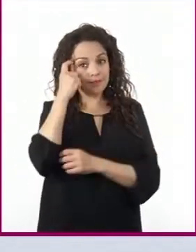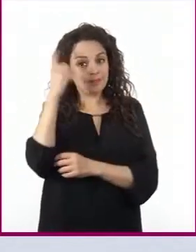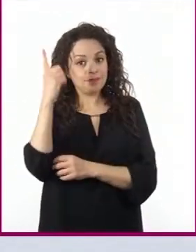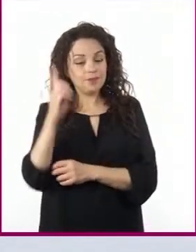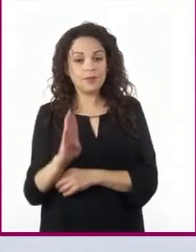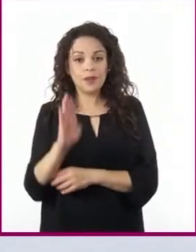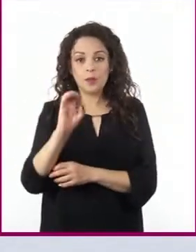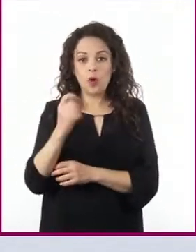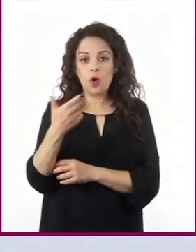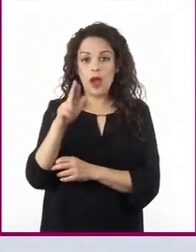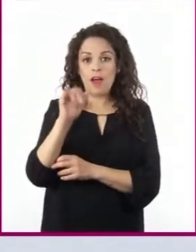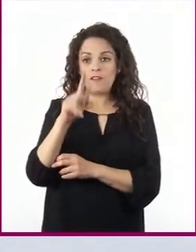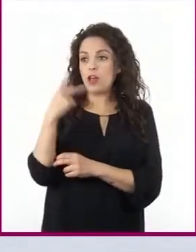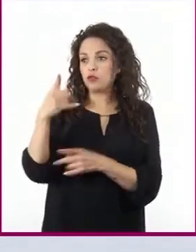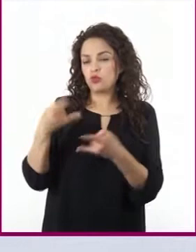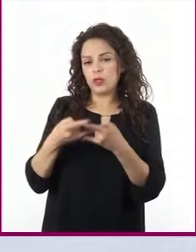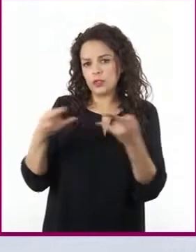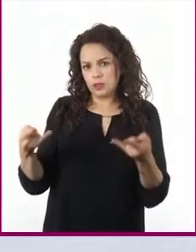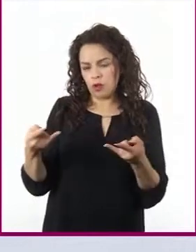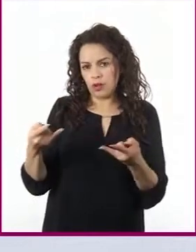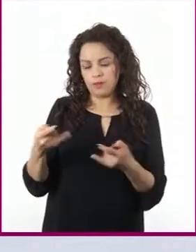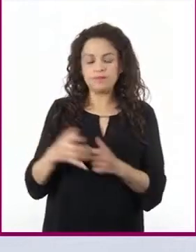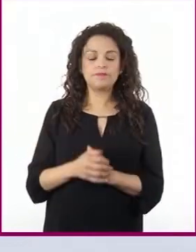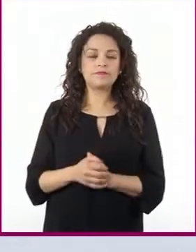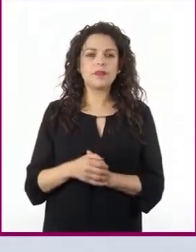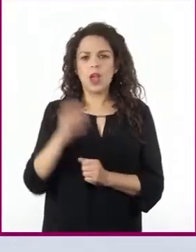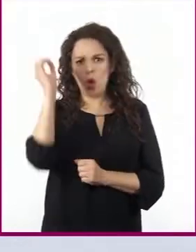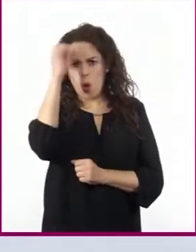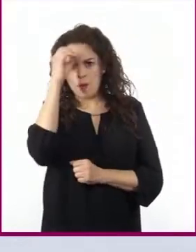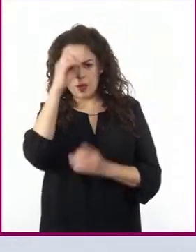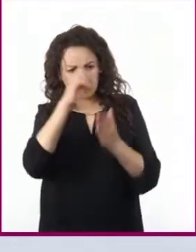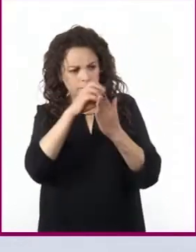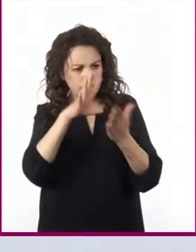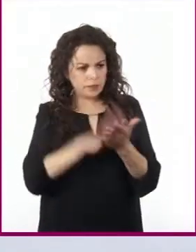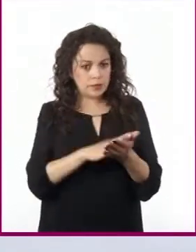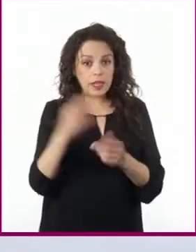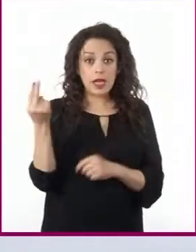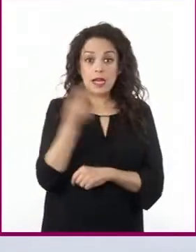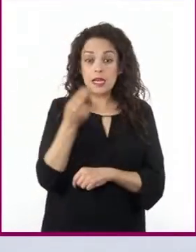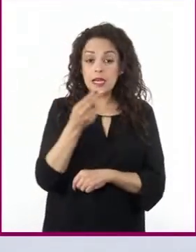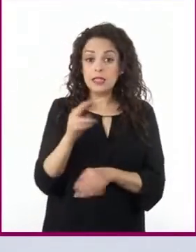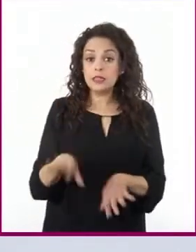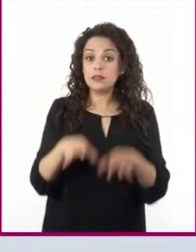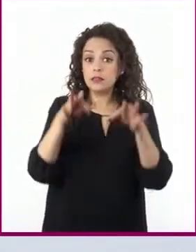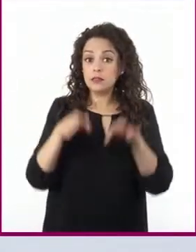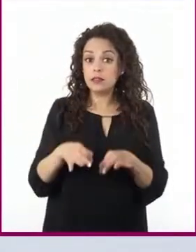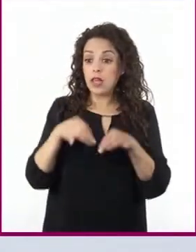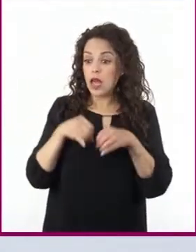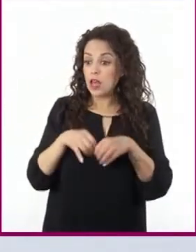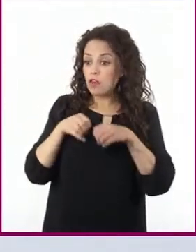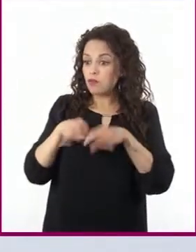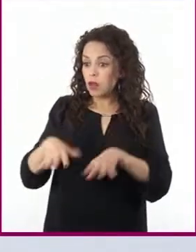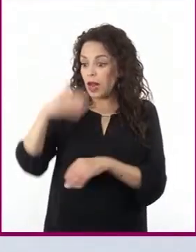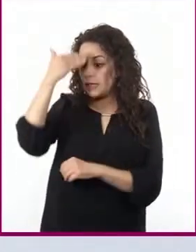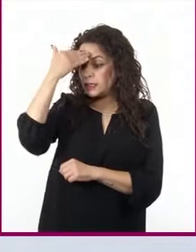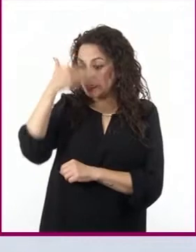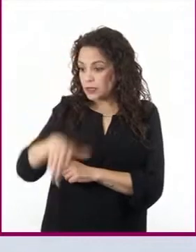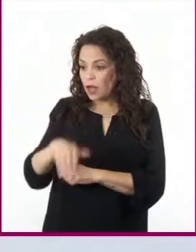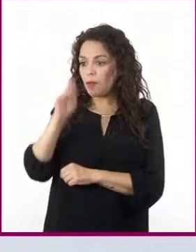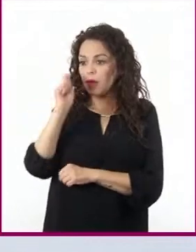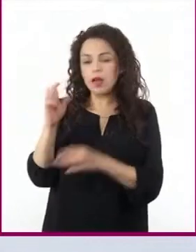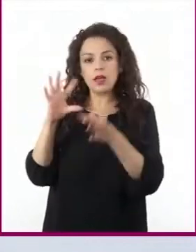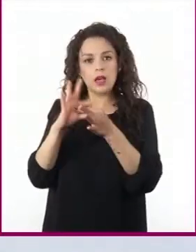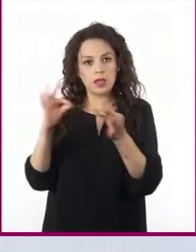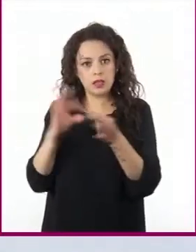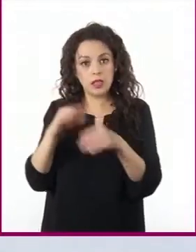expresar una opinión, lo ideal es que estemos informados acerca de lo que hablaremos y en el caso de la biografía, es